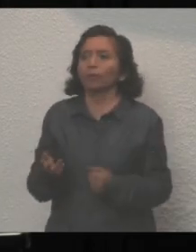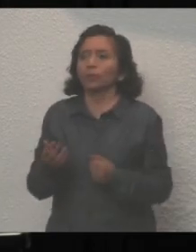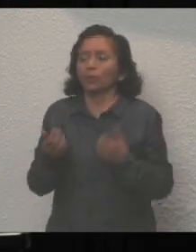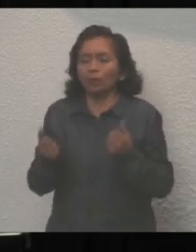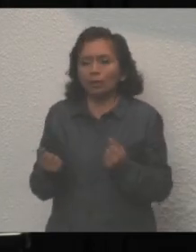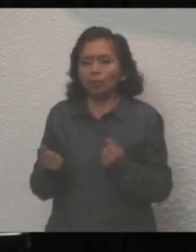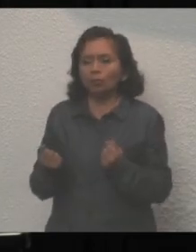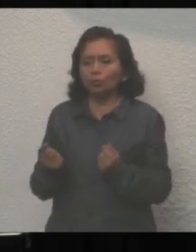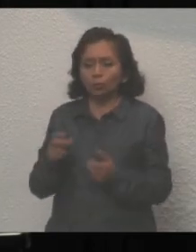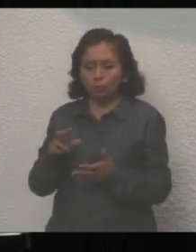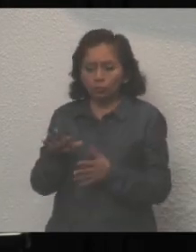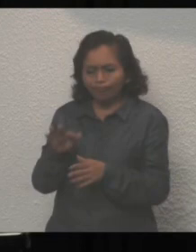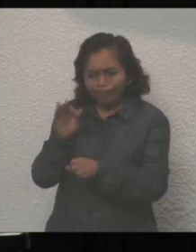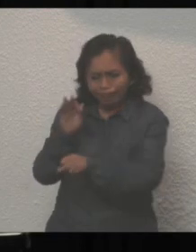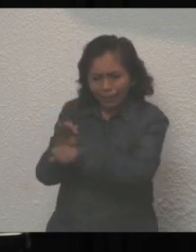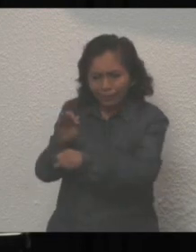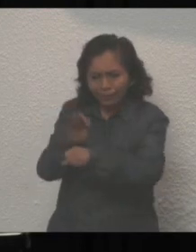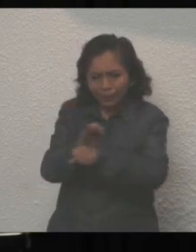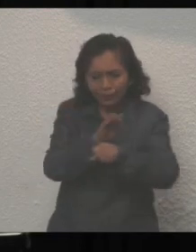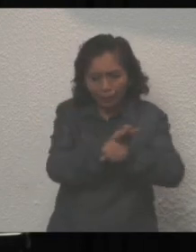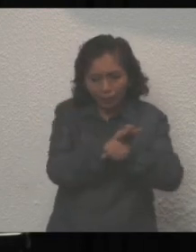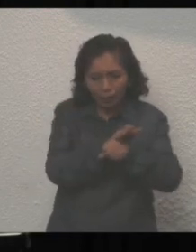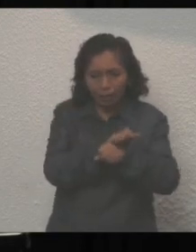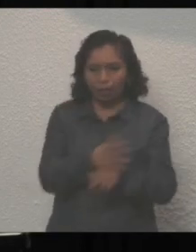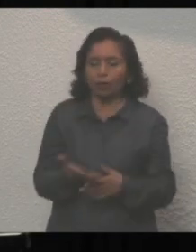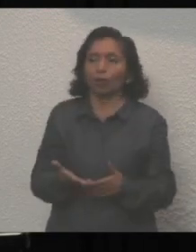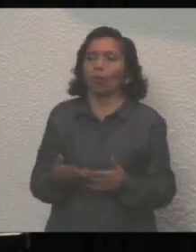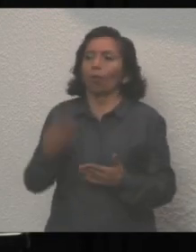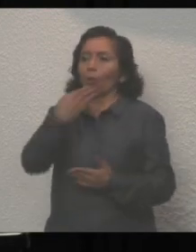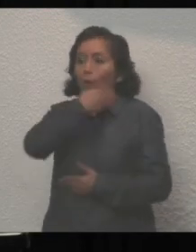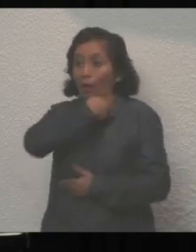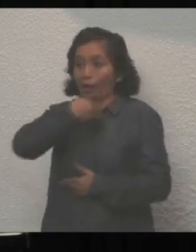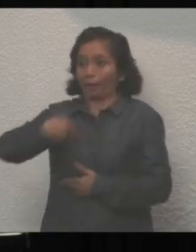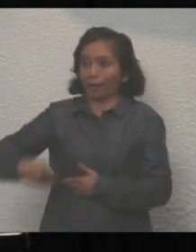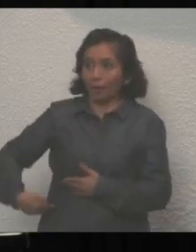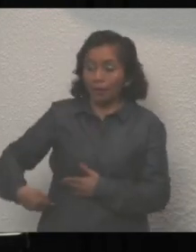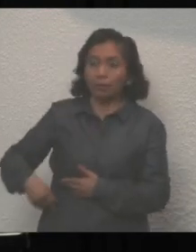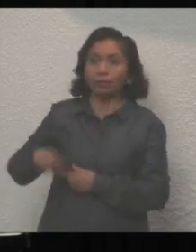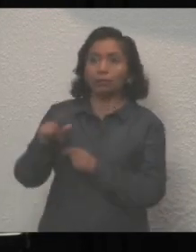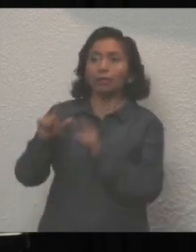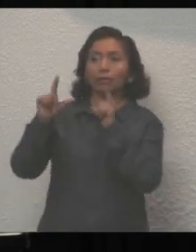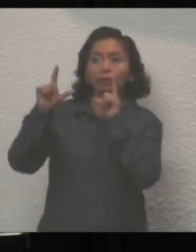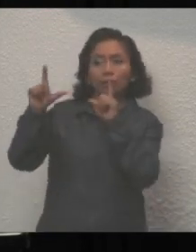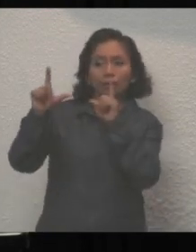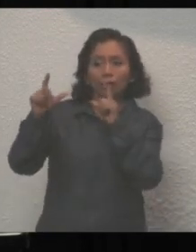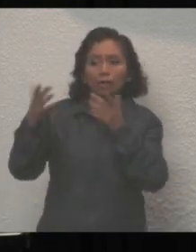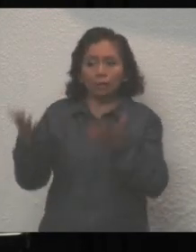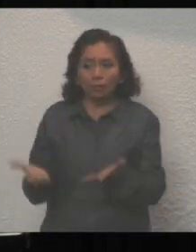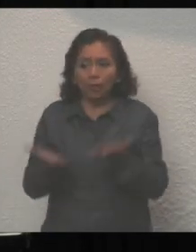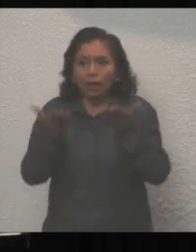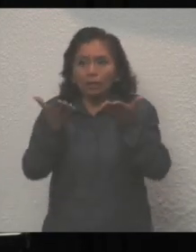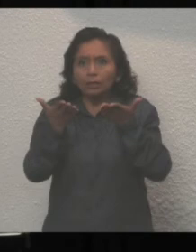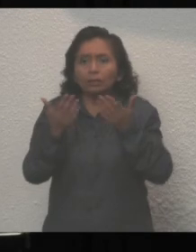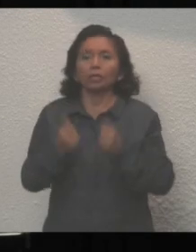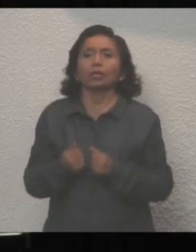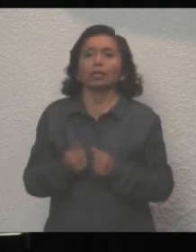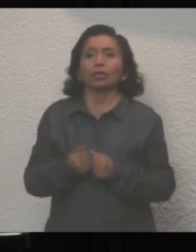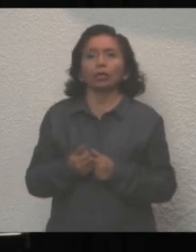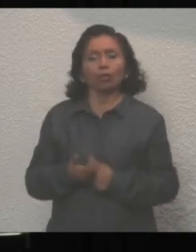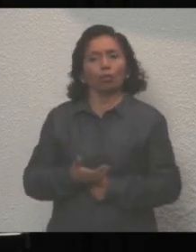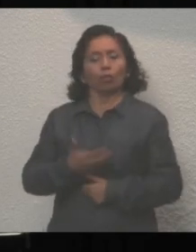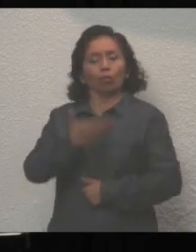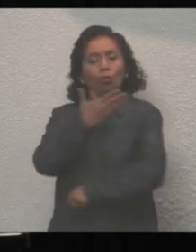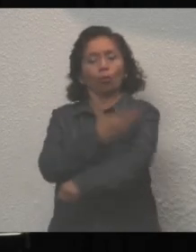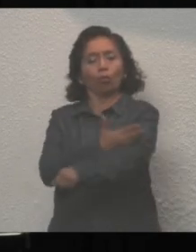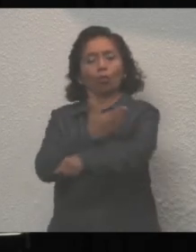más desprotegidos, parafraseando al presidente de la República, además de llevar con alto honor